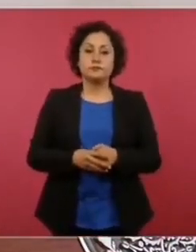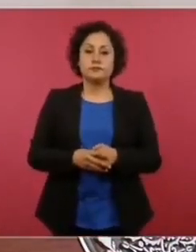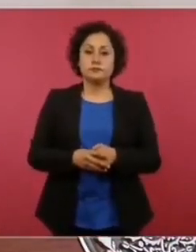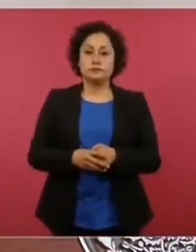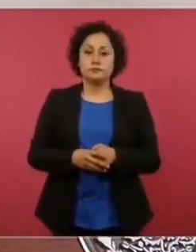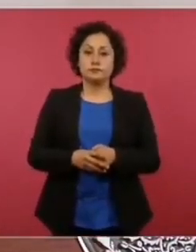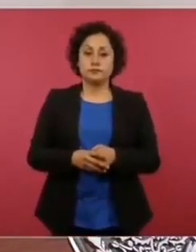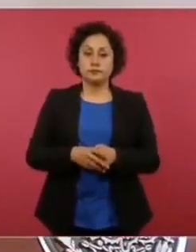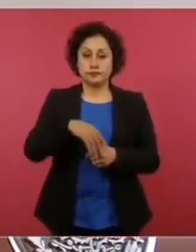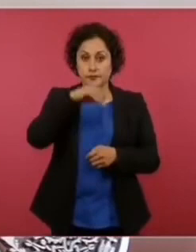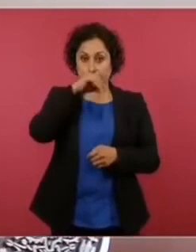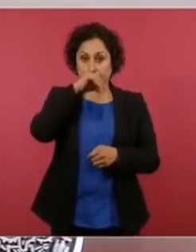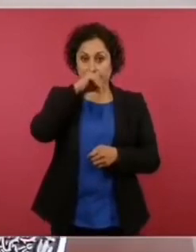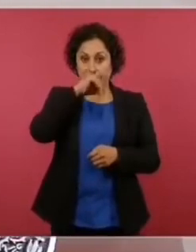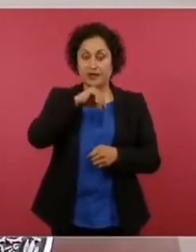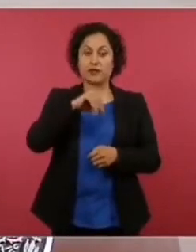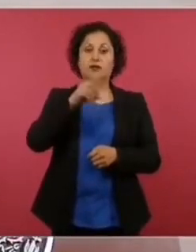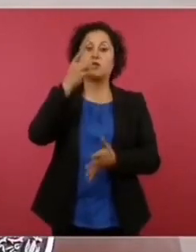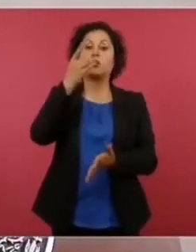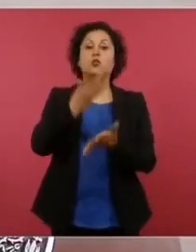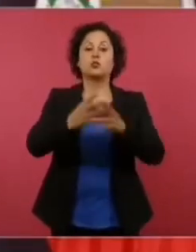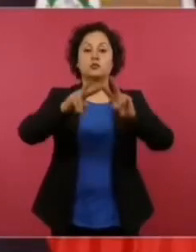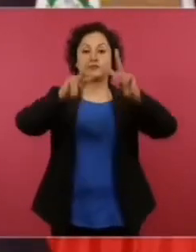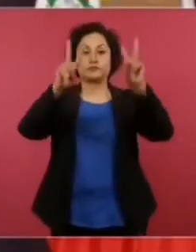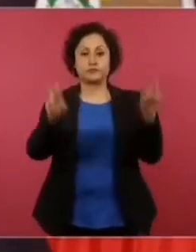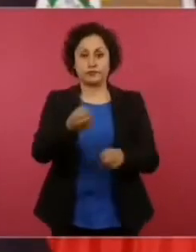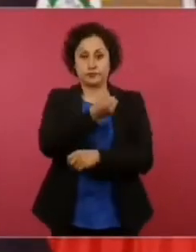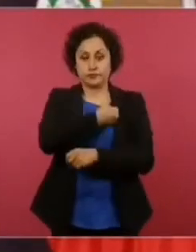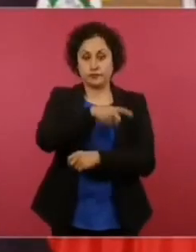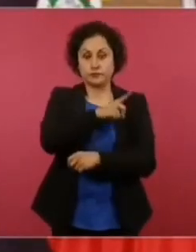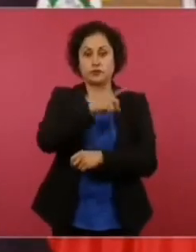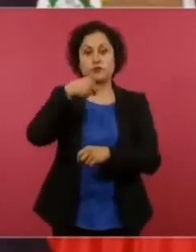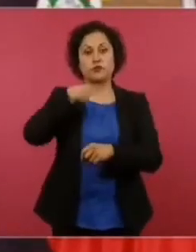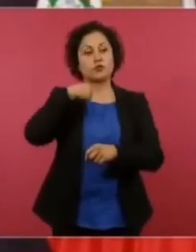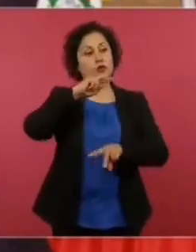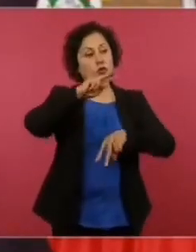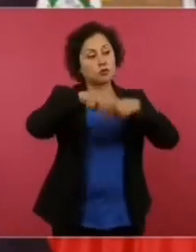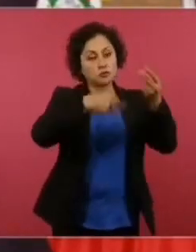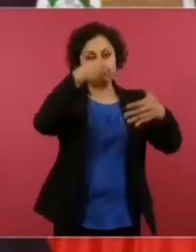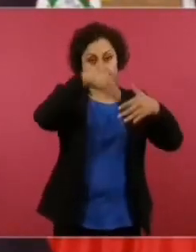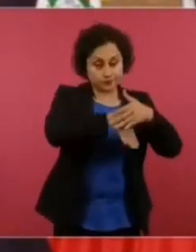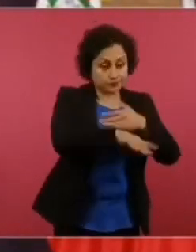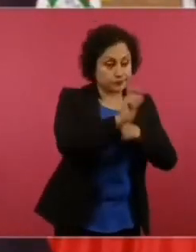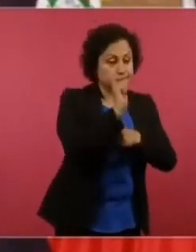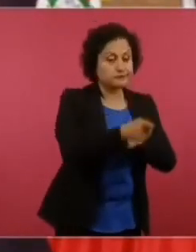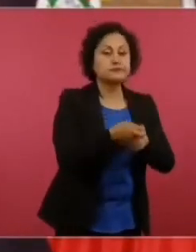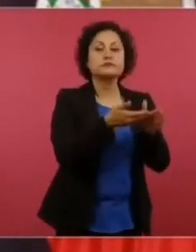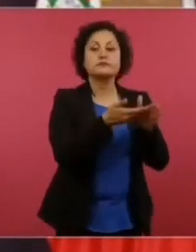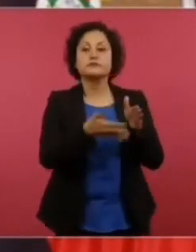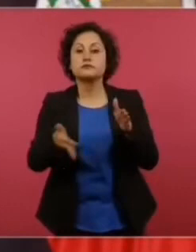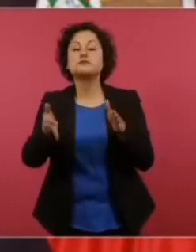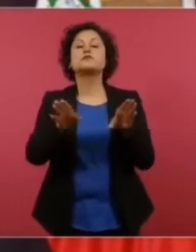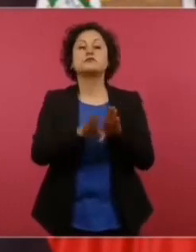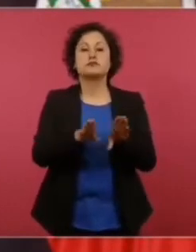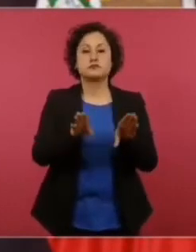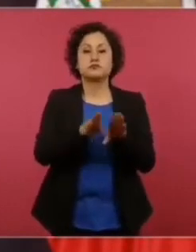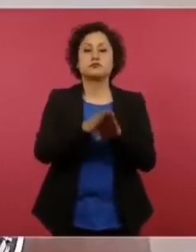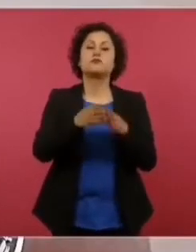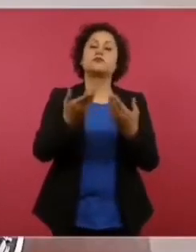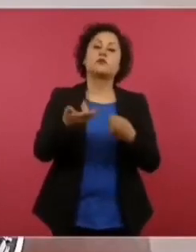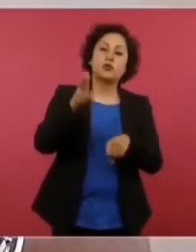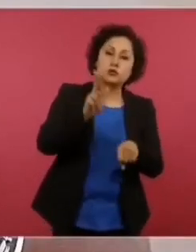solo para salud o sea revisar eh cómo vamos en los centros de salud